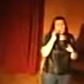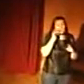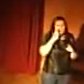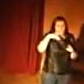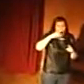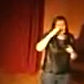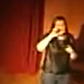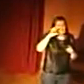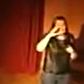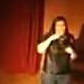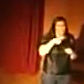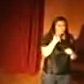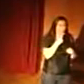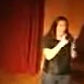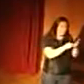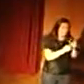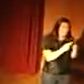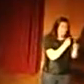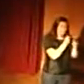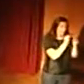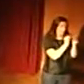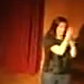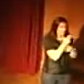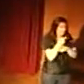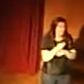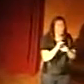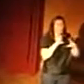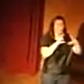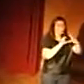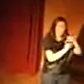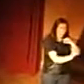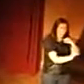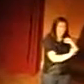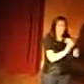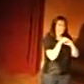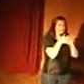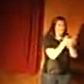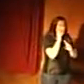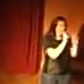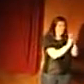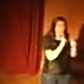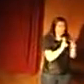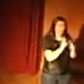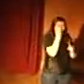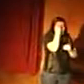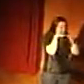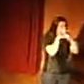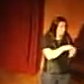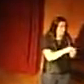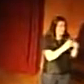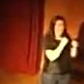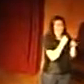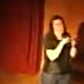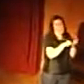perspectiva con la ordenación de las arquitecturas los puntos de fuga es decir Esa visión racional de la arquitectura de un mundo en